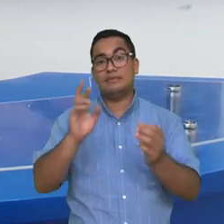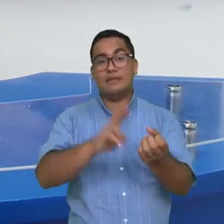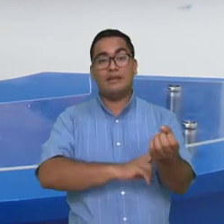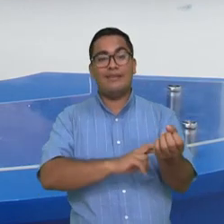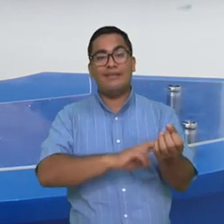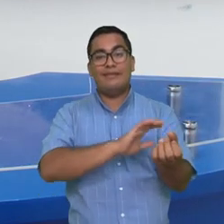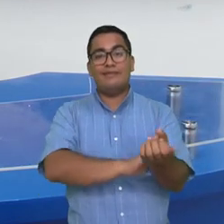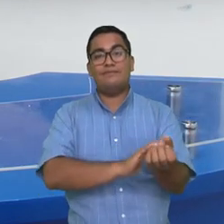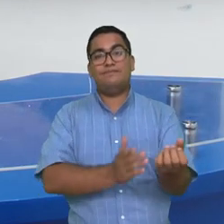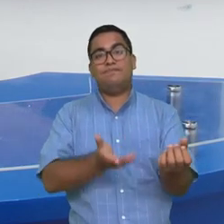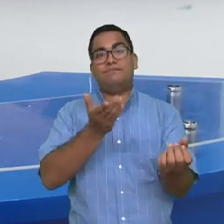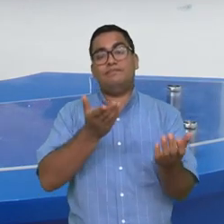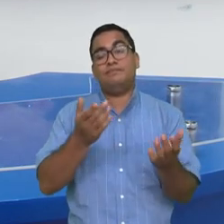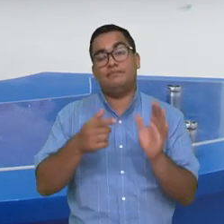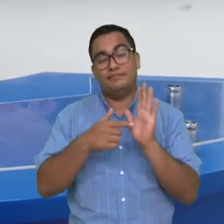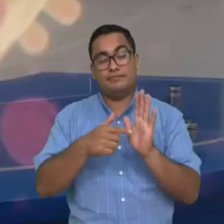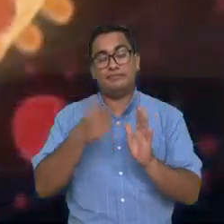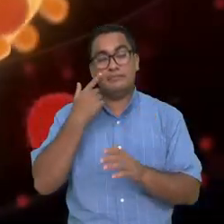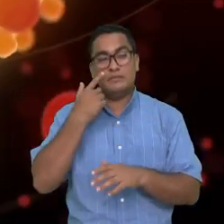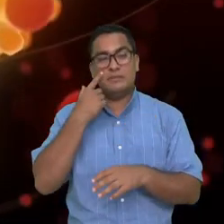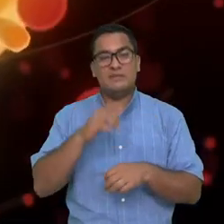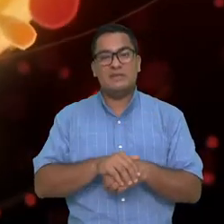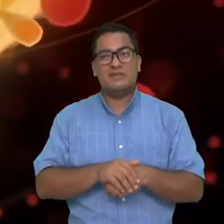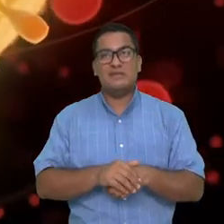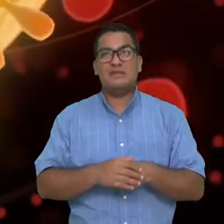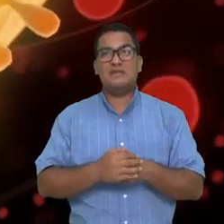e hipertenso. Veamos.